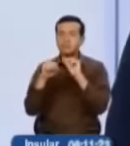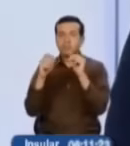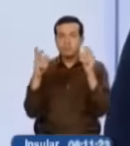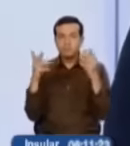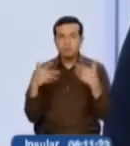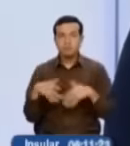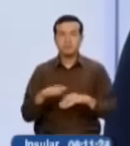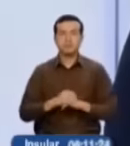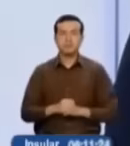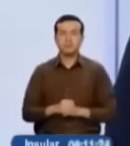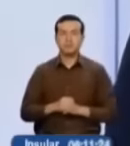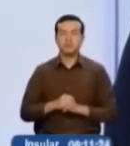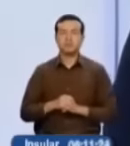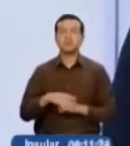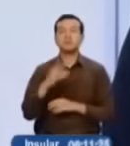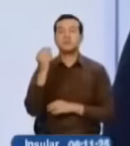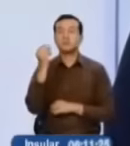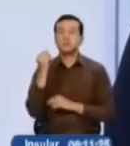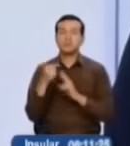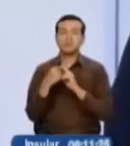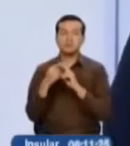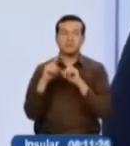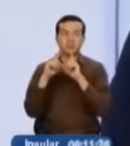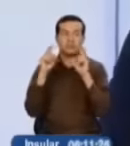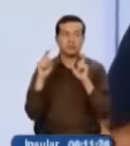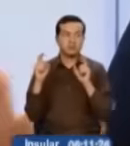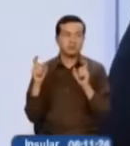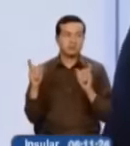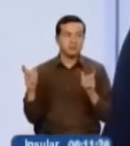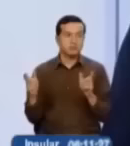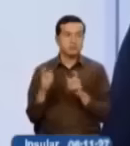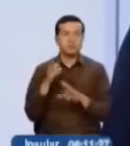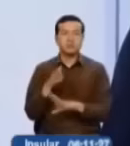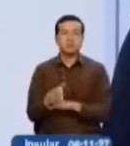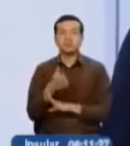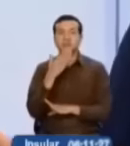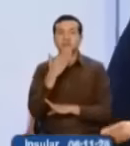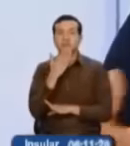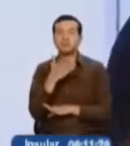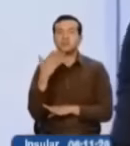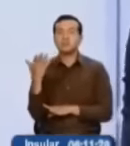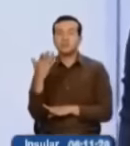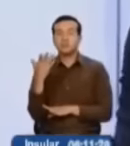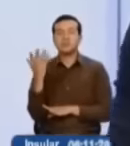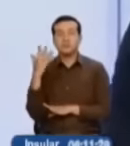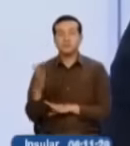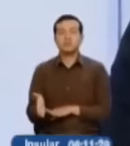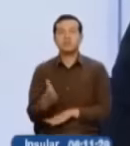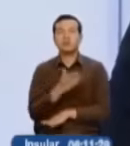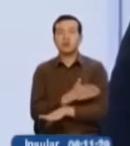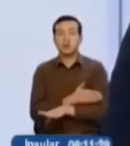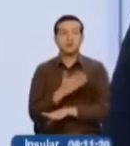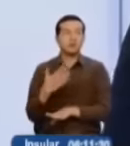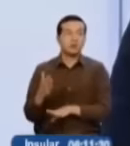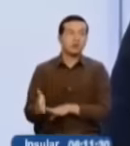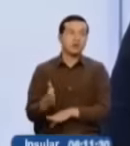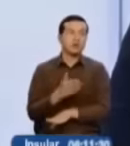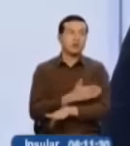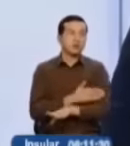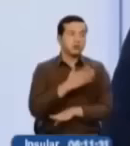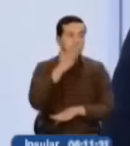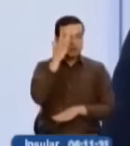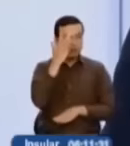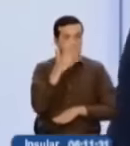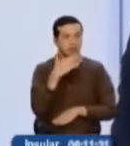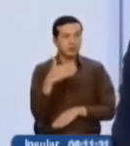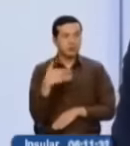ya en primera instancia el financiamiento a la microempresa y luego las finanzas populares y solidarias, pero ya venía existiendo desde hace mucho tiempo porque se